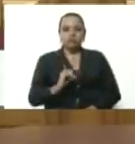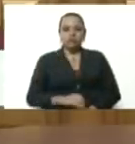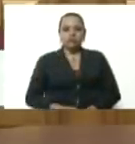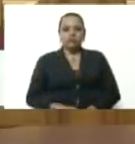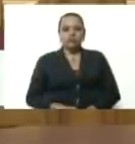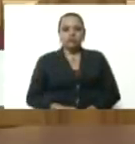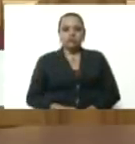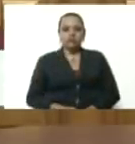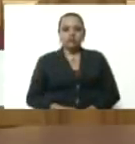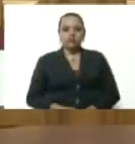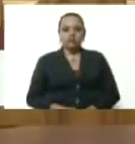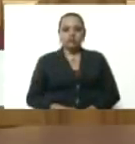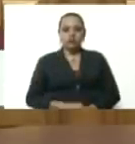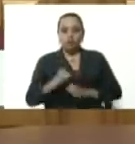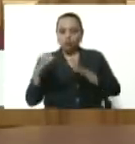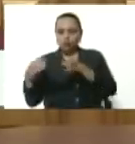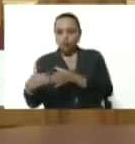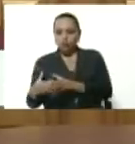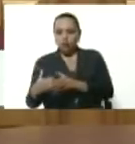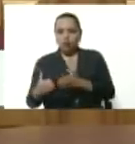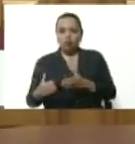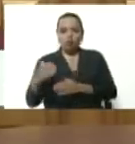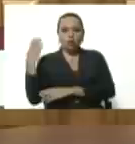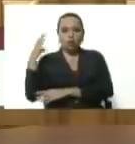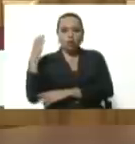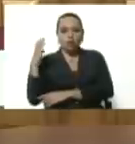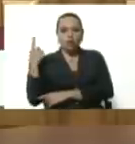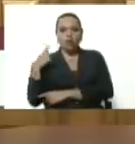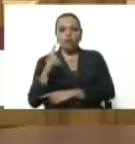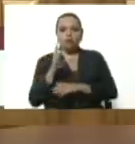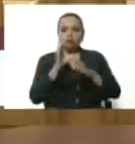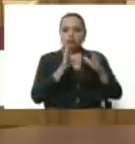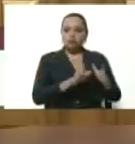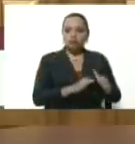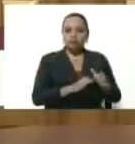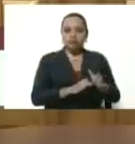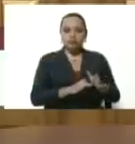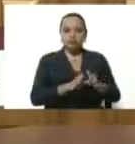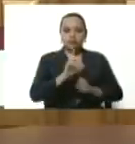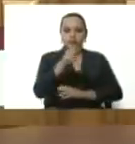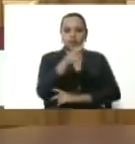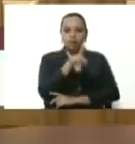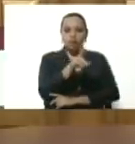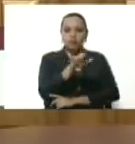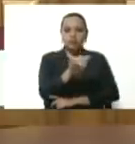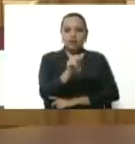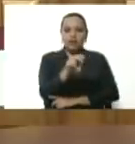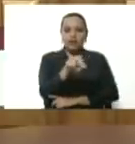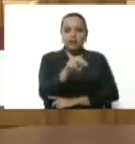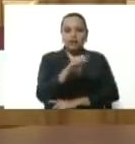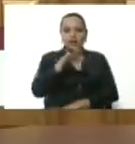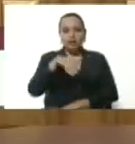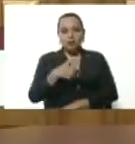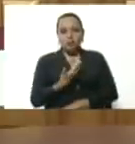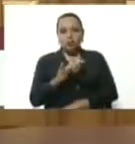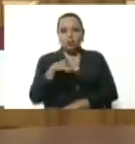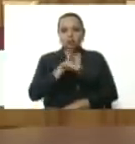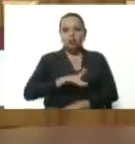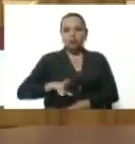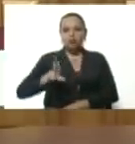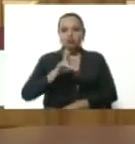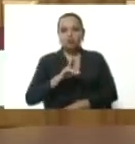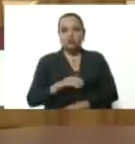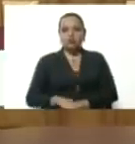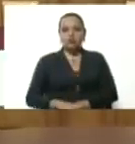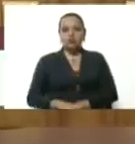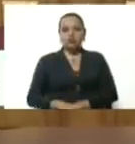costado colombiano y el costado atlántico por el lado de Guyana, que pudieran aplicar, como me decía